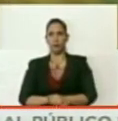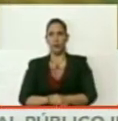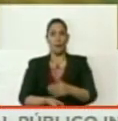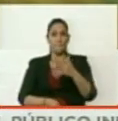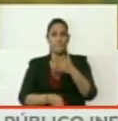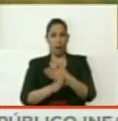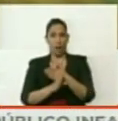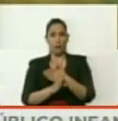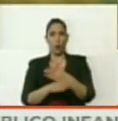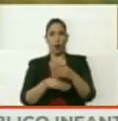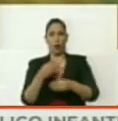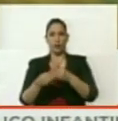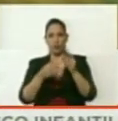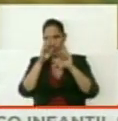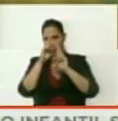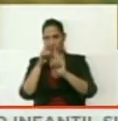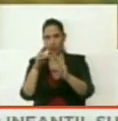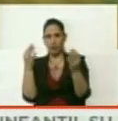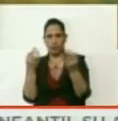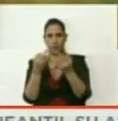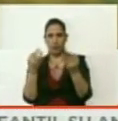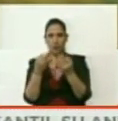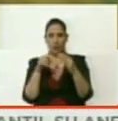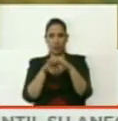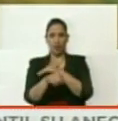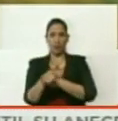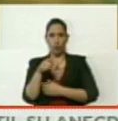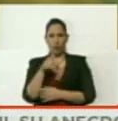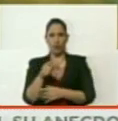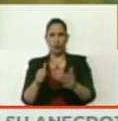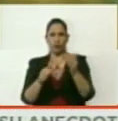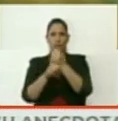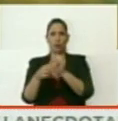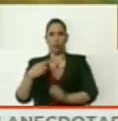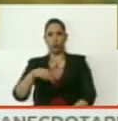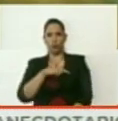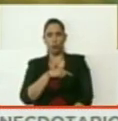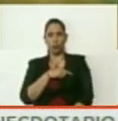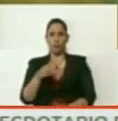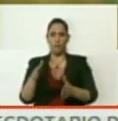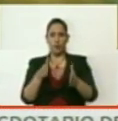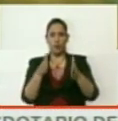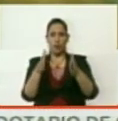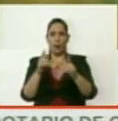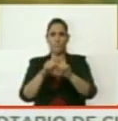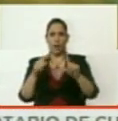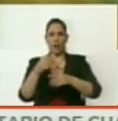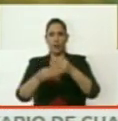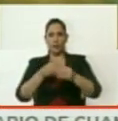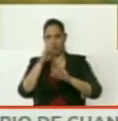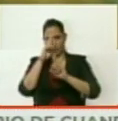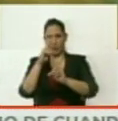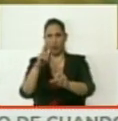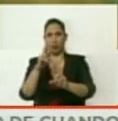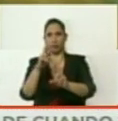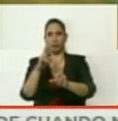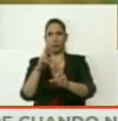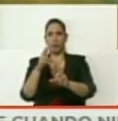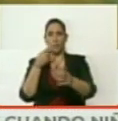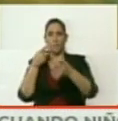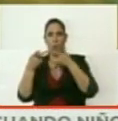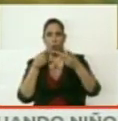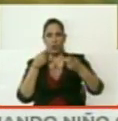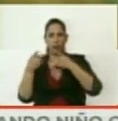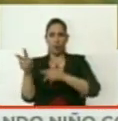hacer respetarlas siempre. Y dentro de ellos conseguiremos nosotros las vías para hacer respetar